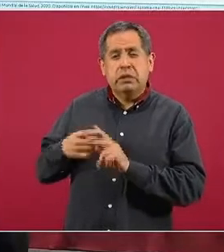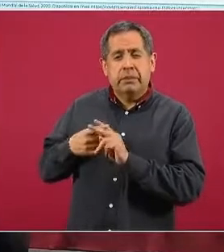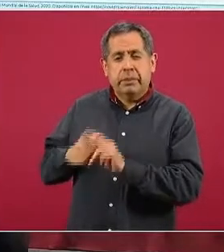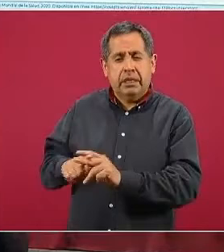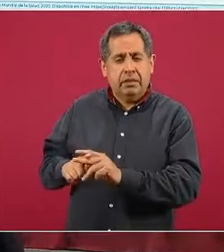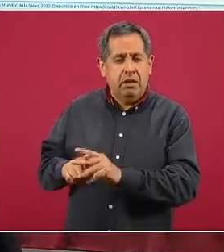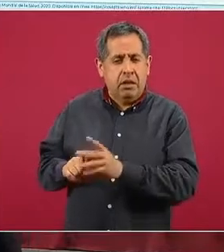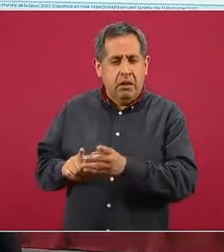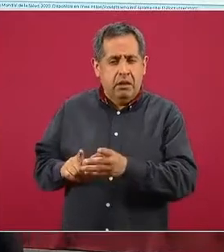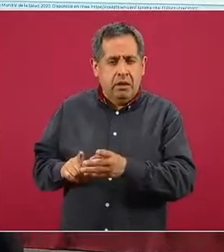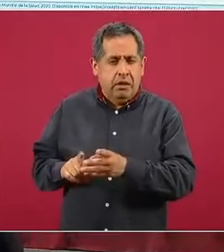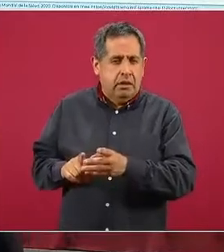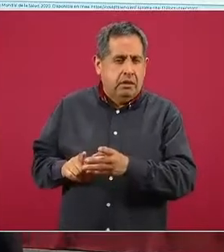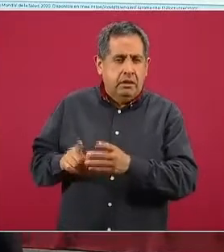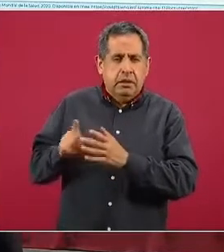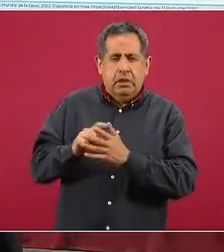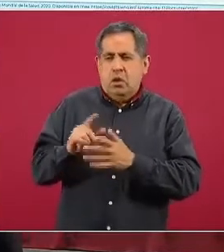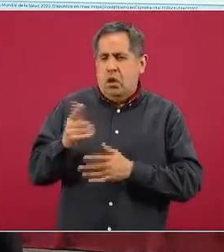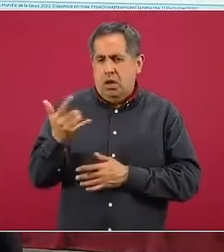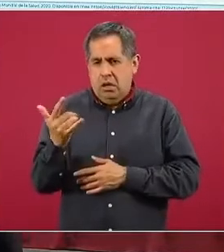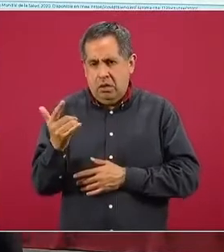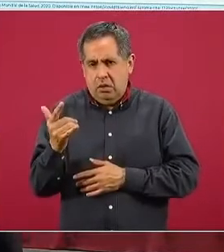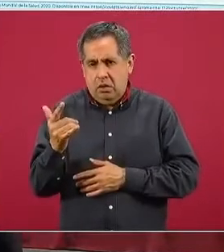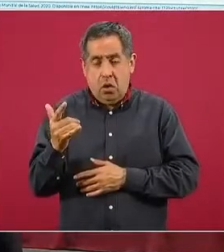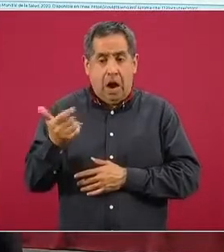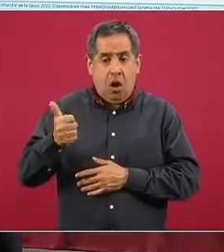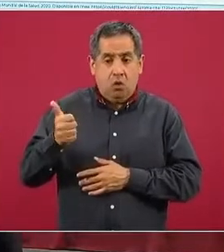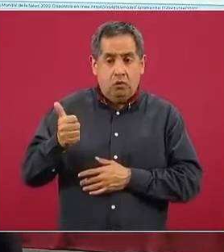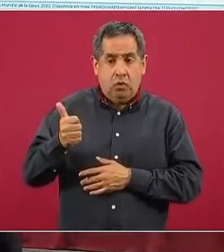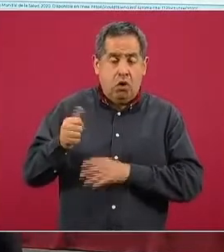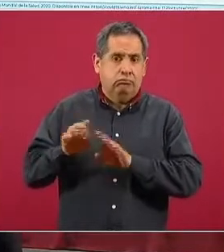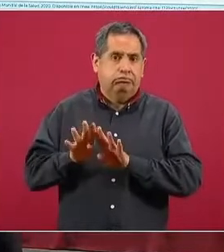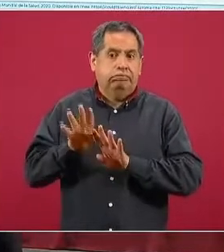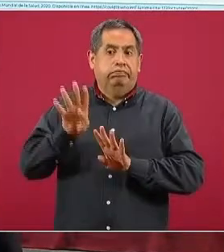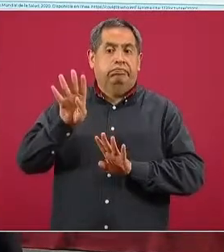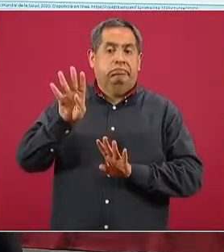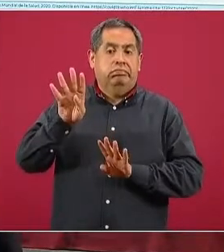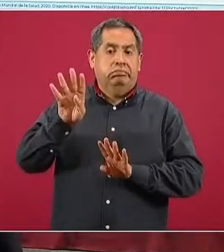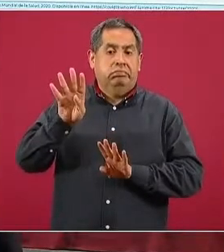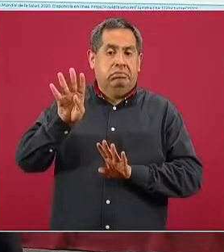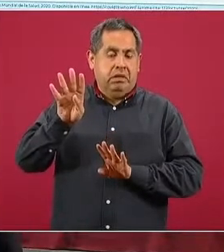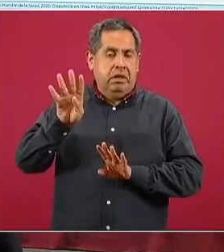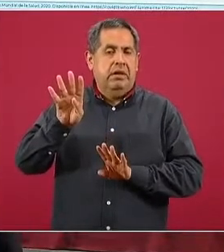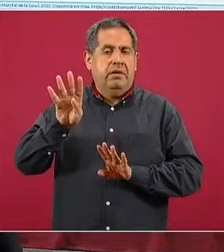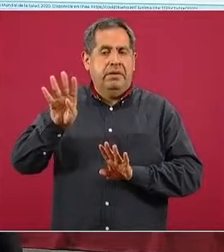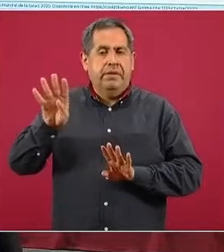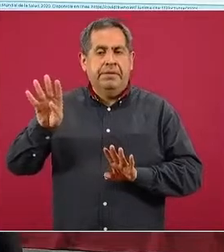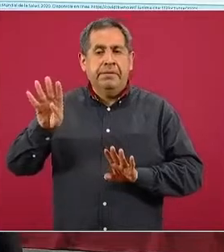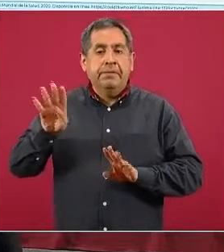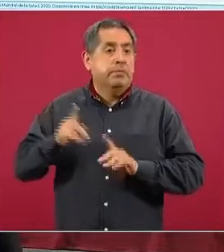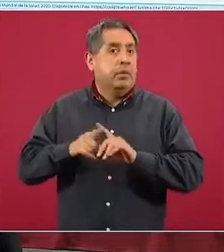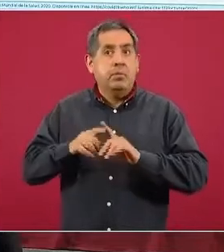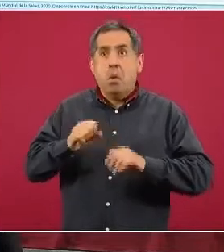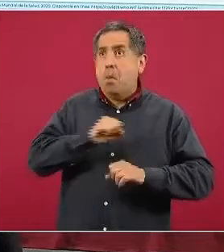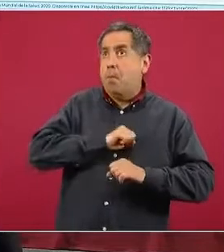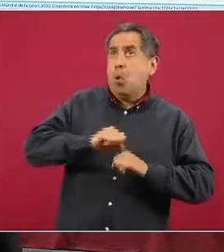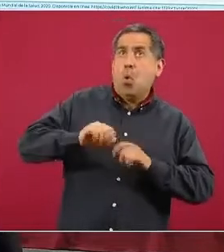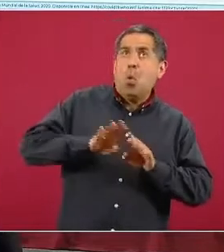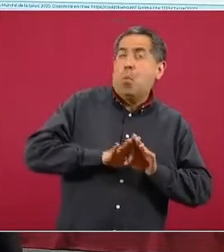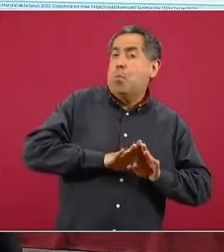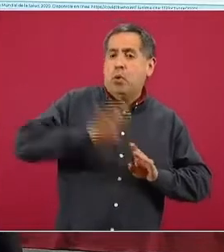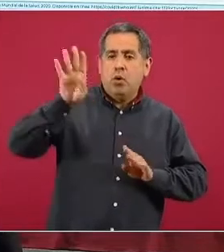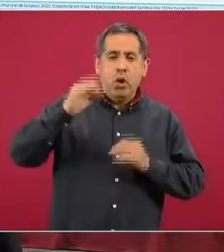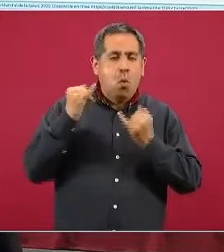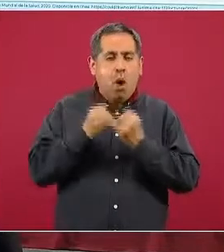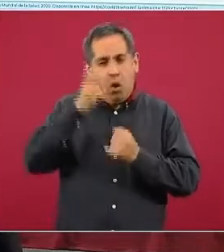de los meses de julio y agosto un aumento en la curva epidémica. Sin embargo, no fue un aumento explosivo como se ha dado en